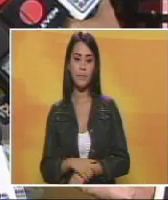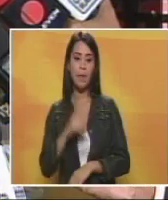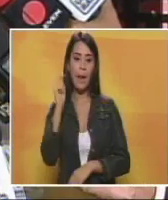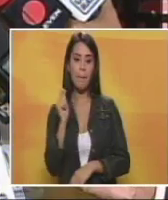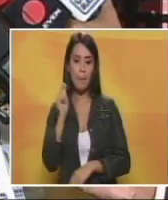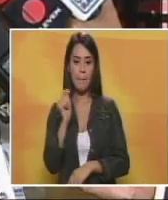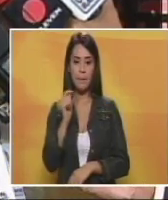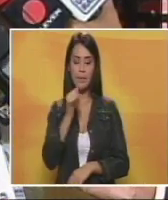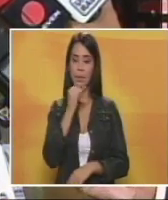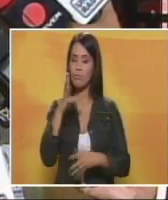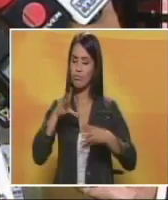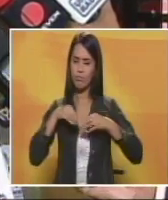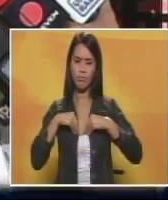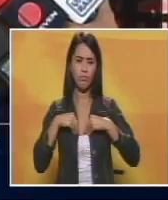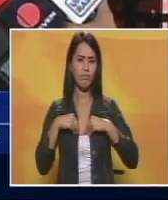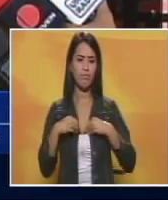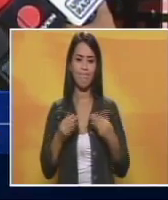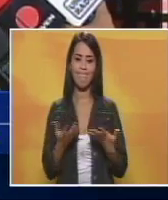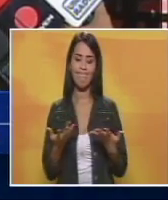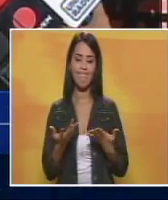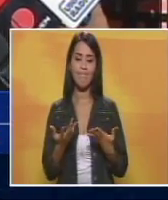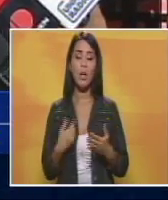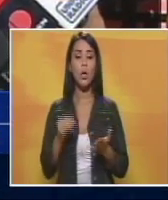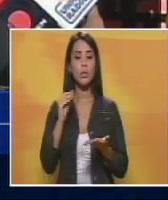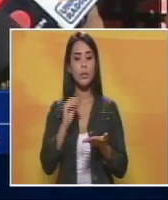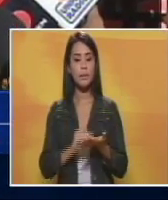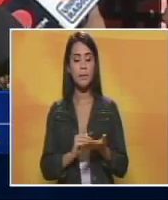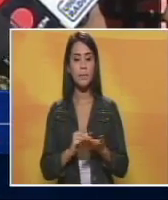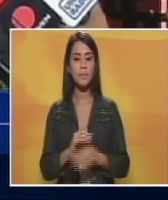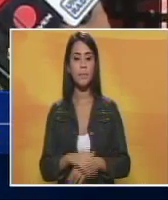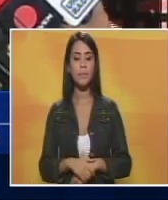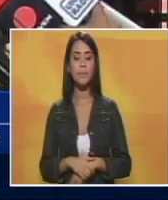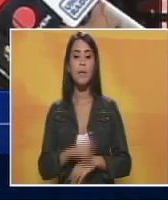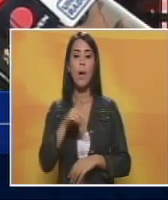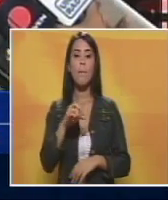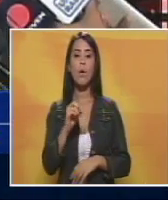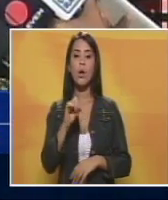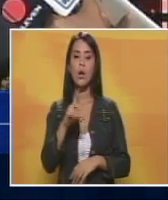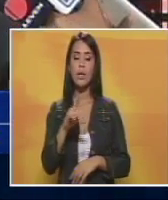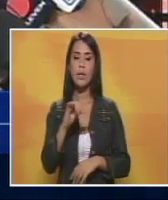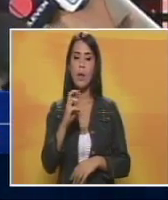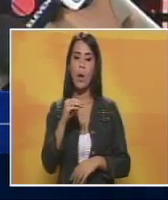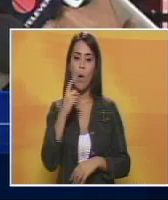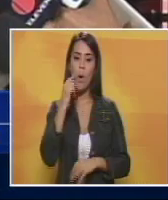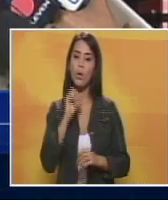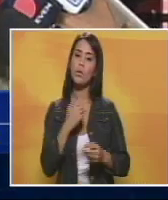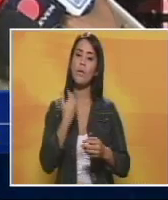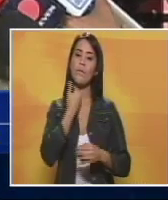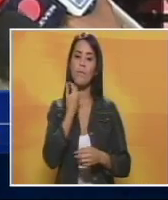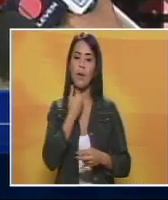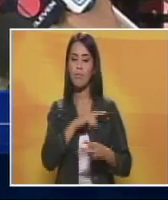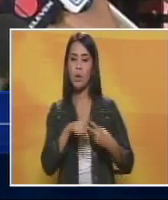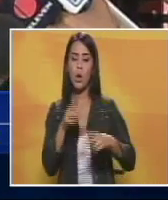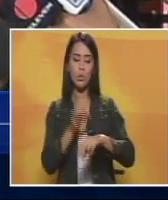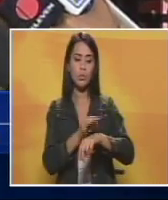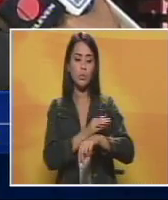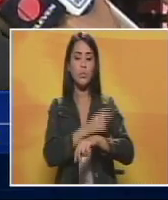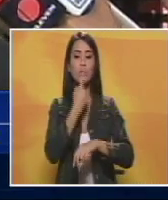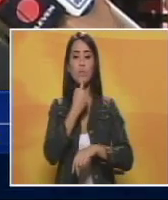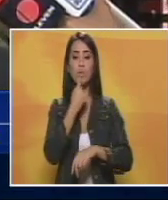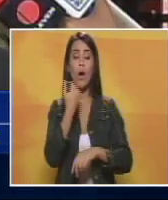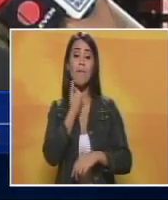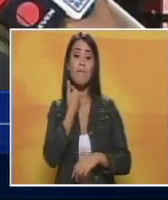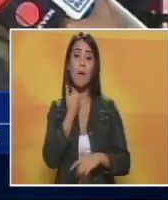parlamentario calificó de inaceptable el resurgimiento de los poliomielitis, así como de la difteria y el sarampión,